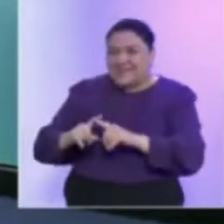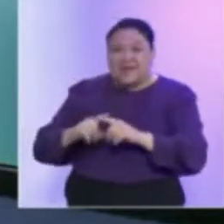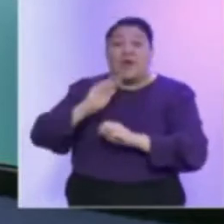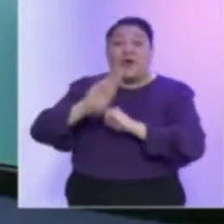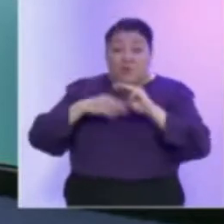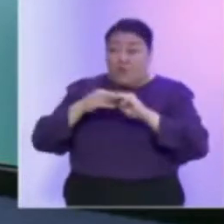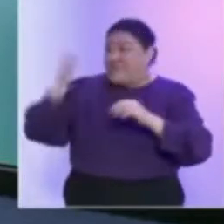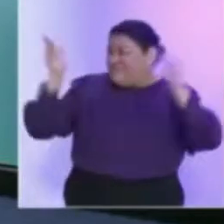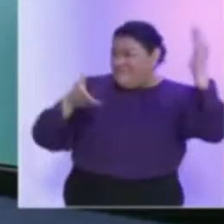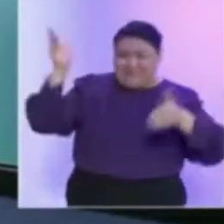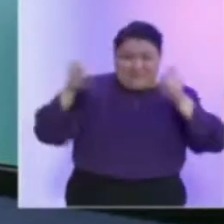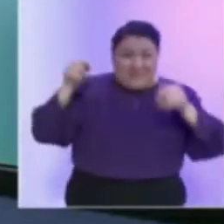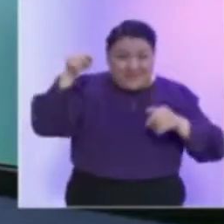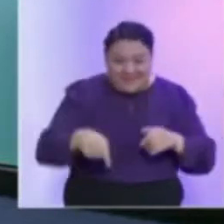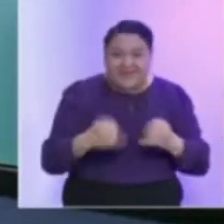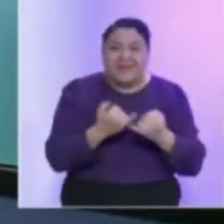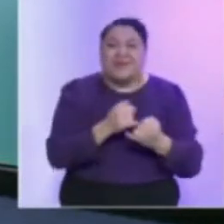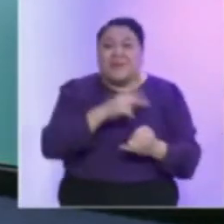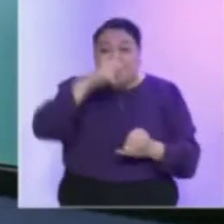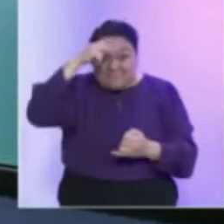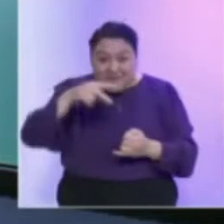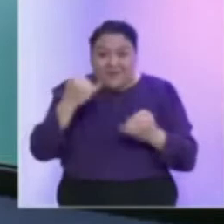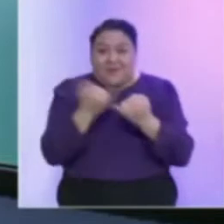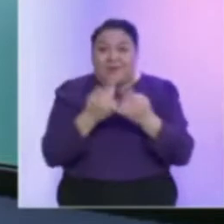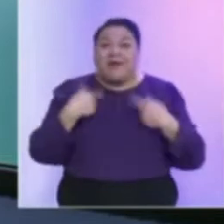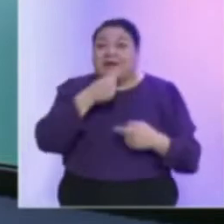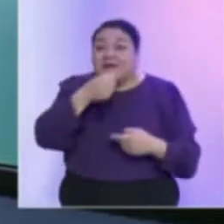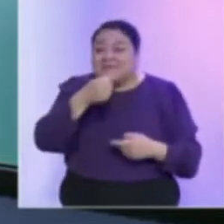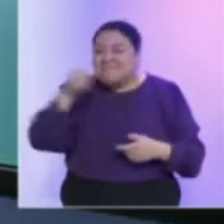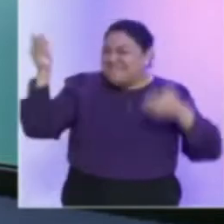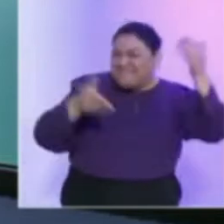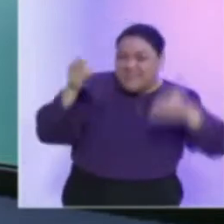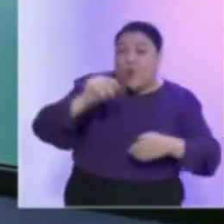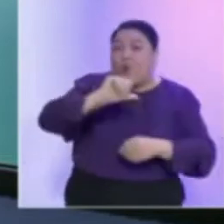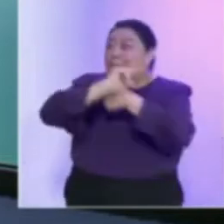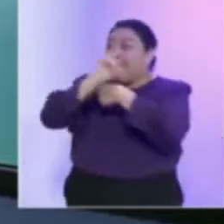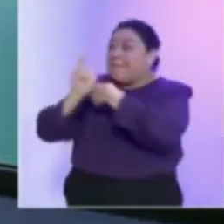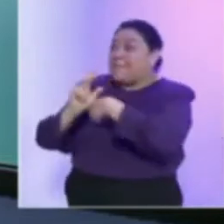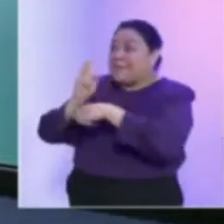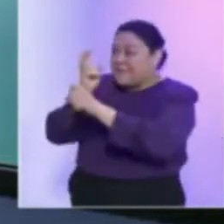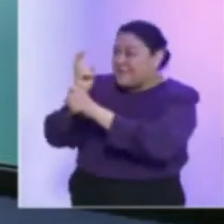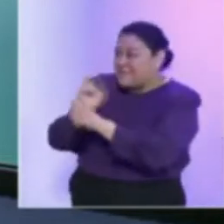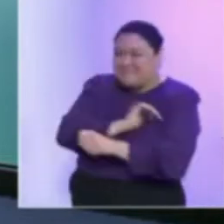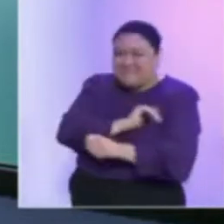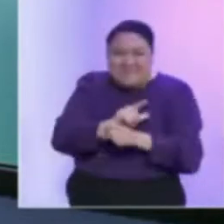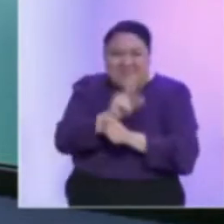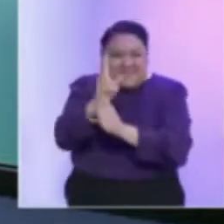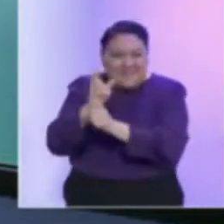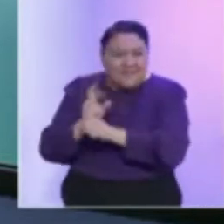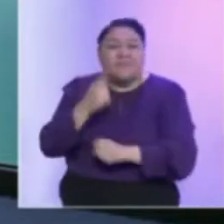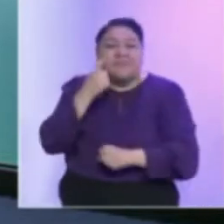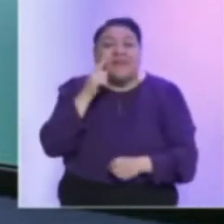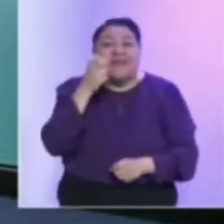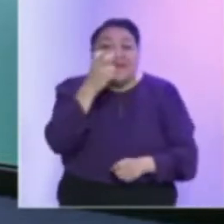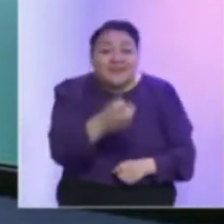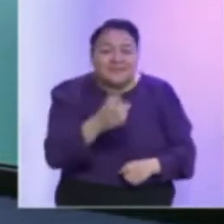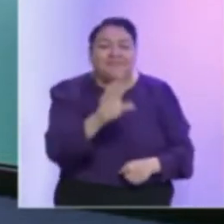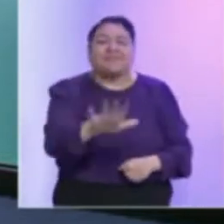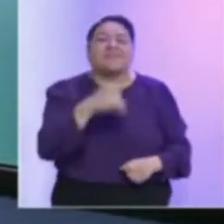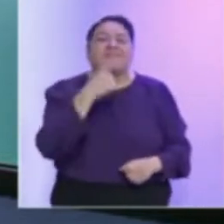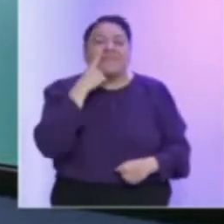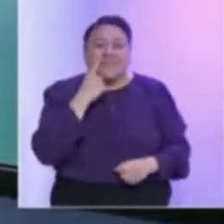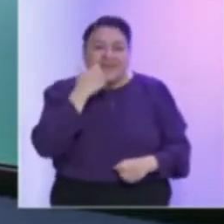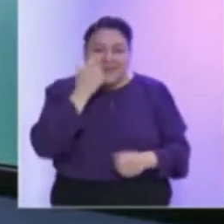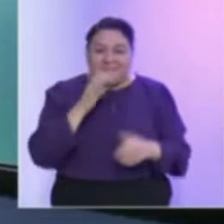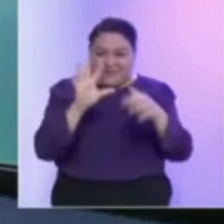el mundo, por supuesto mexicanos la mayoría, pero sí, también de otros países, con invitados especiales. Fíjate, muchos de que ellos. Yo quería justamente que